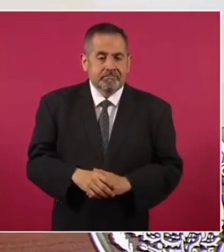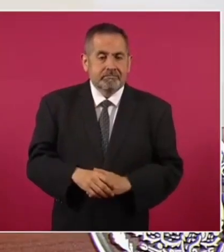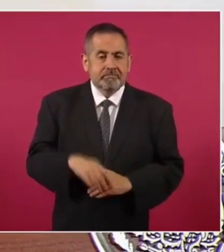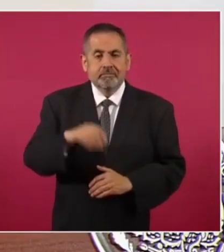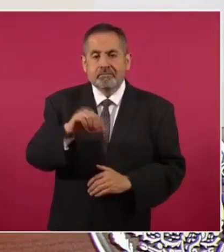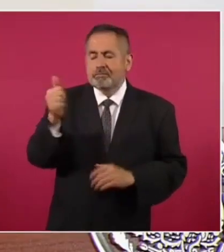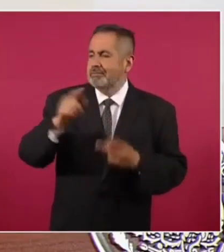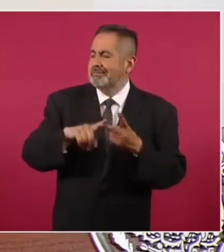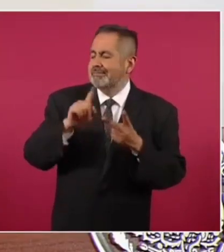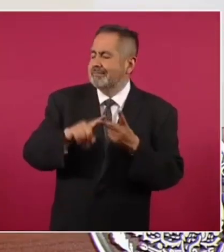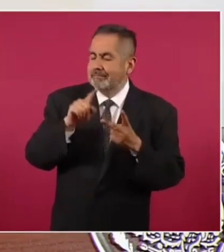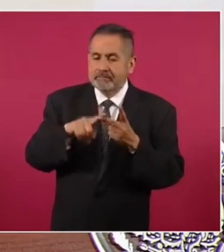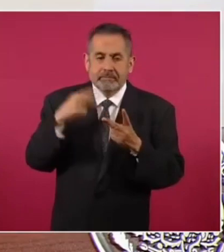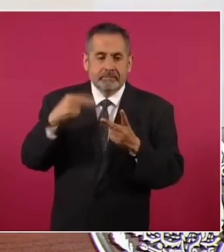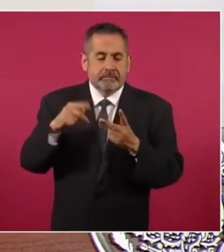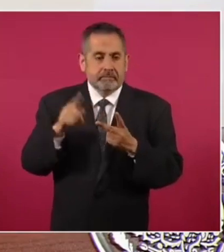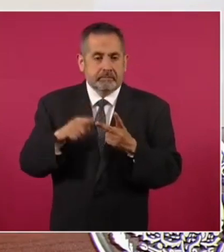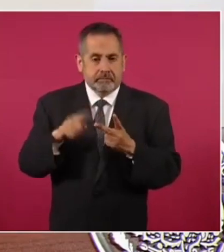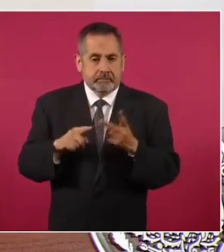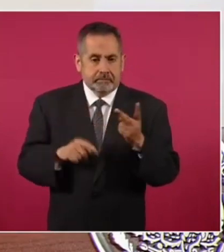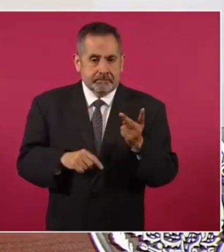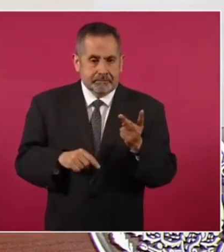el otro señor.